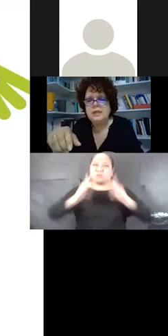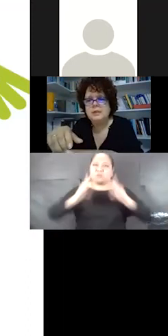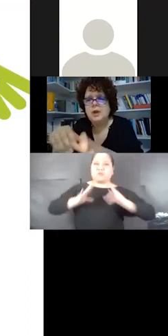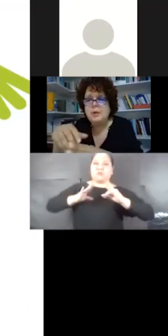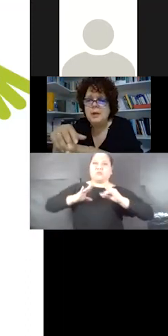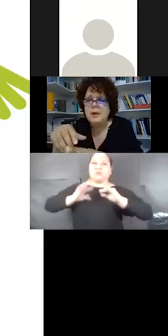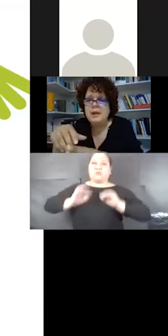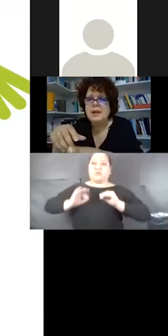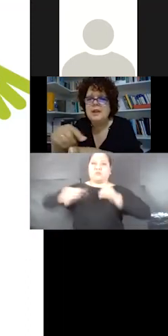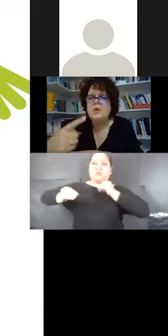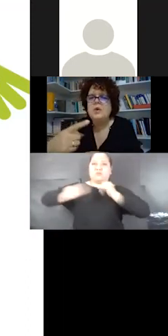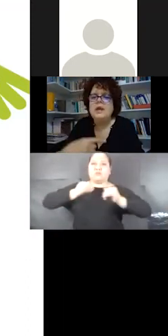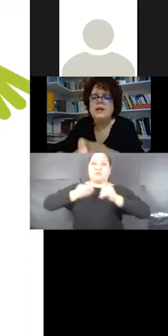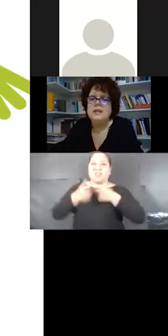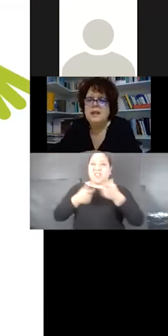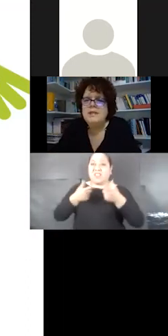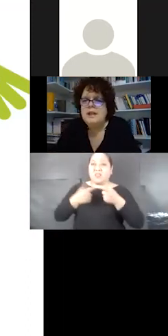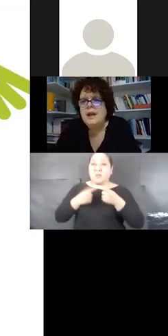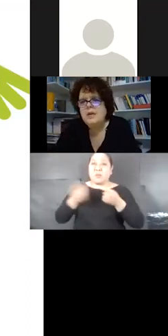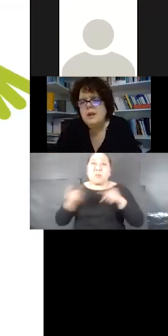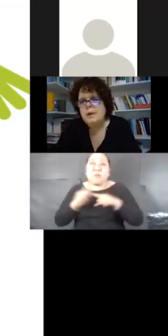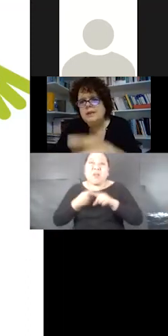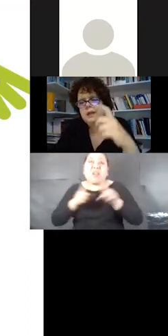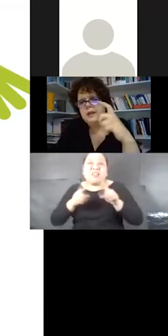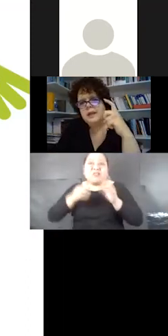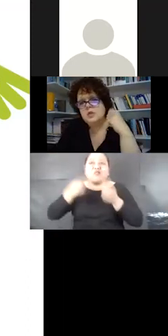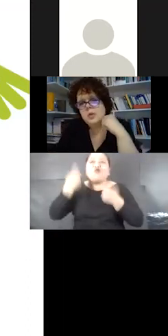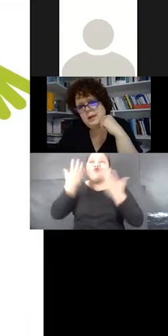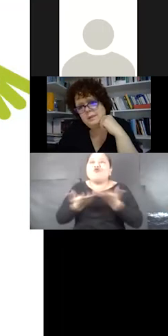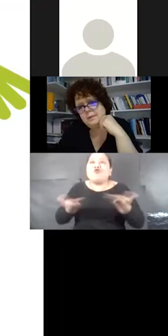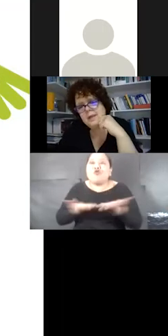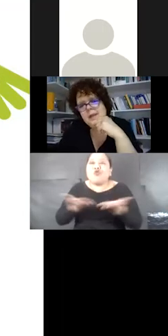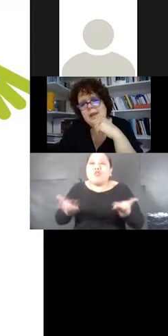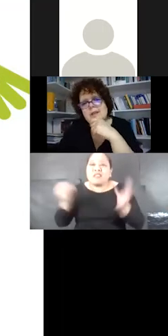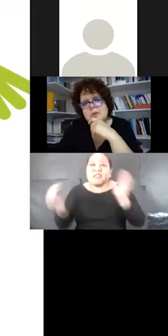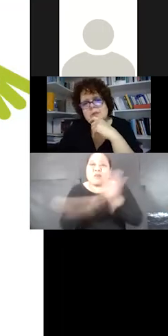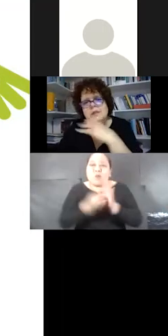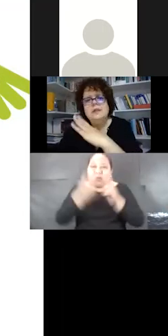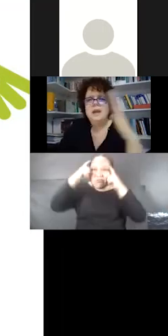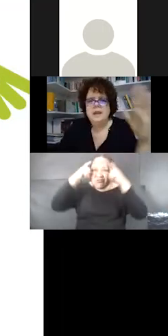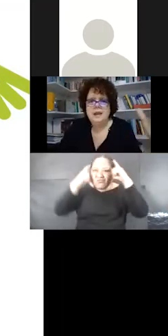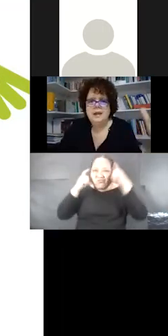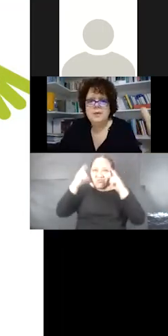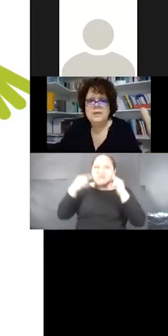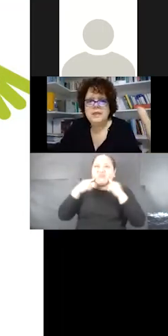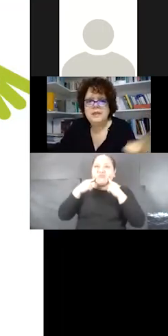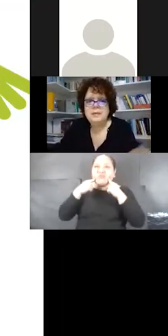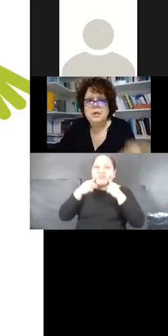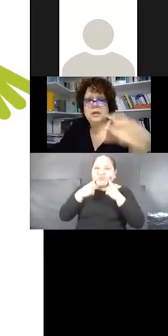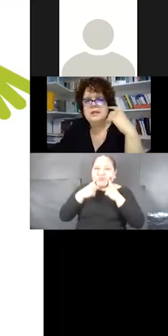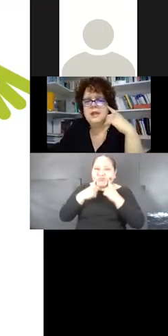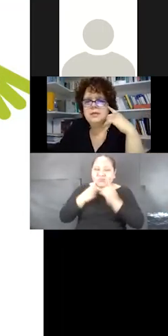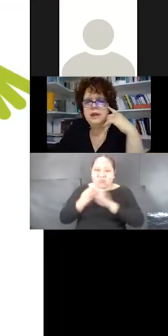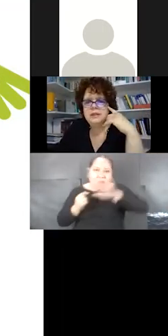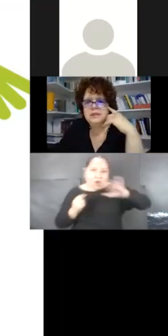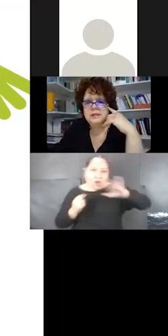de señas, pero el problema era que se dejaba de lado la parte gestual. Entonces, a la mano izquierda tenemos lo que